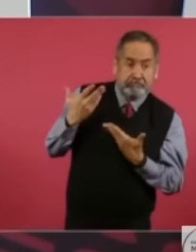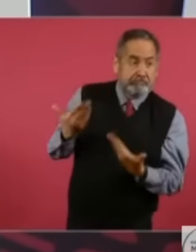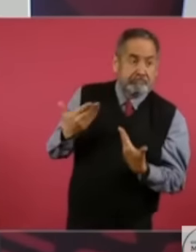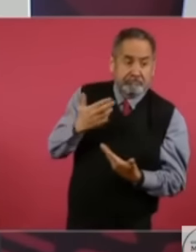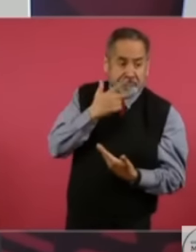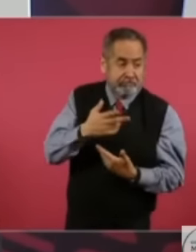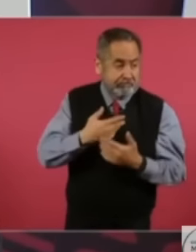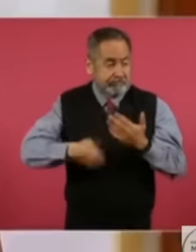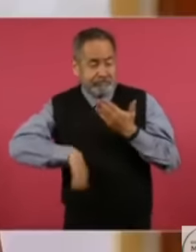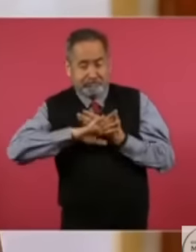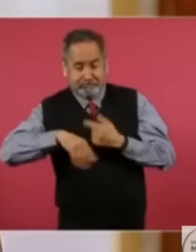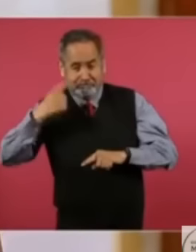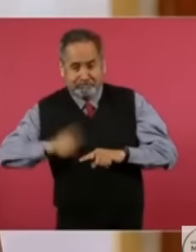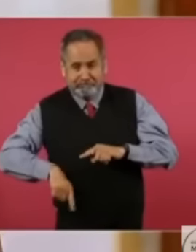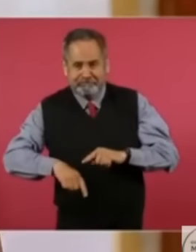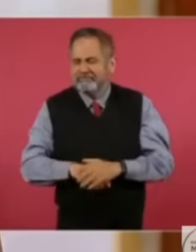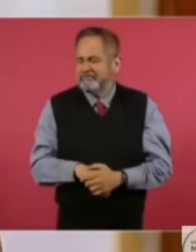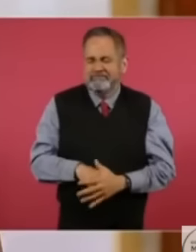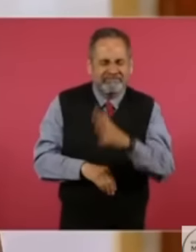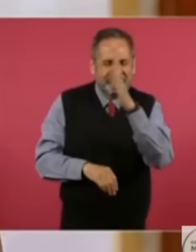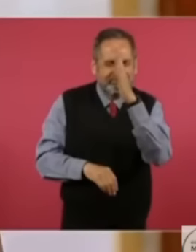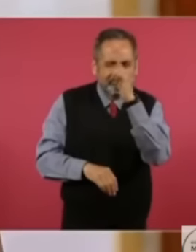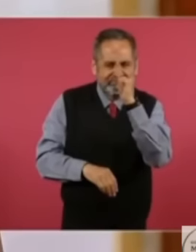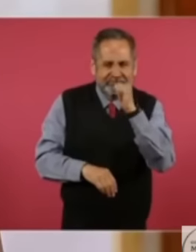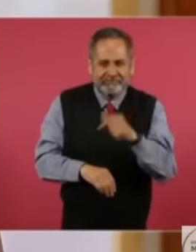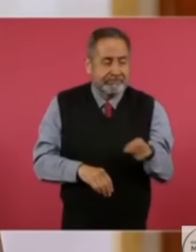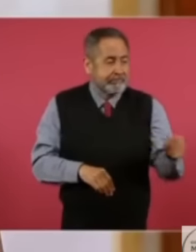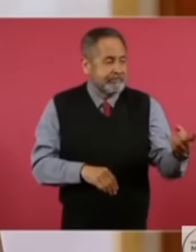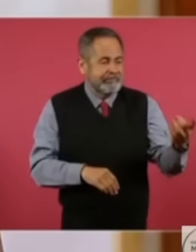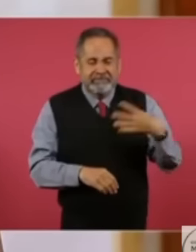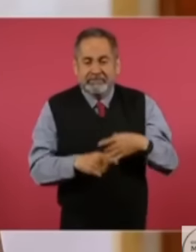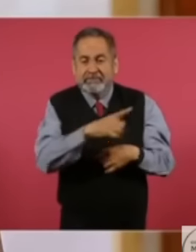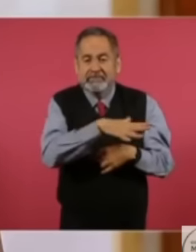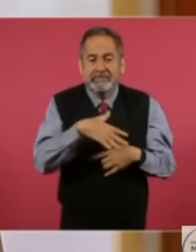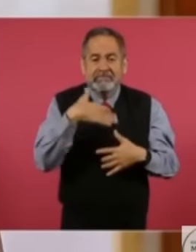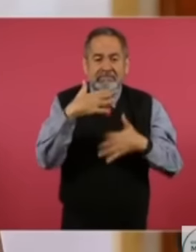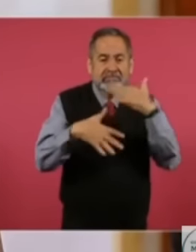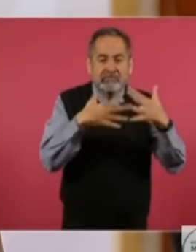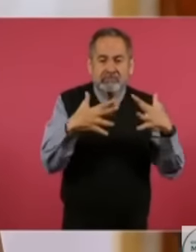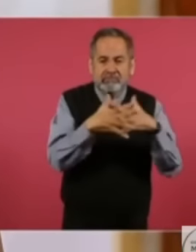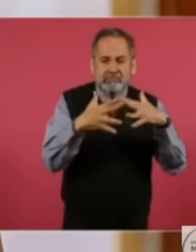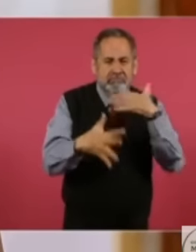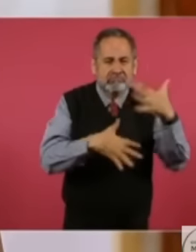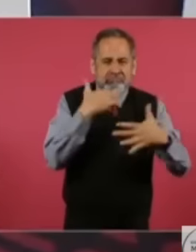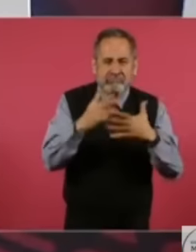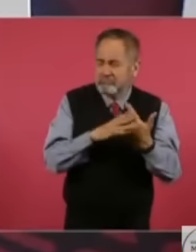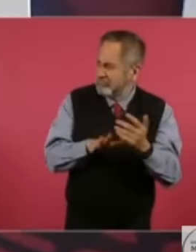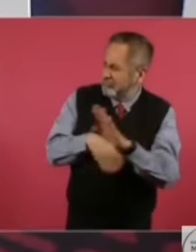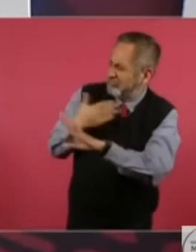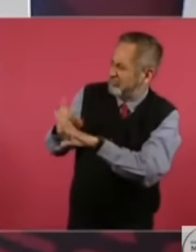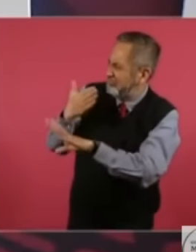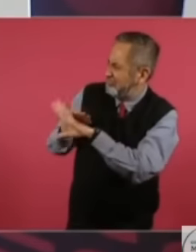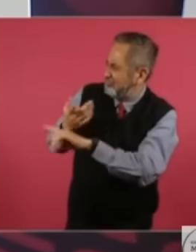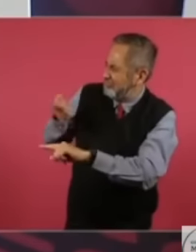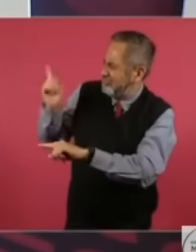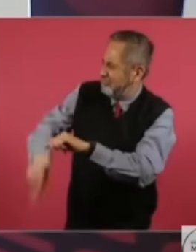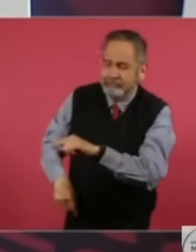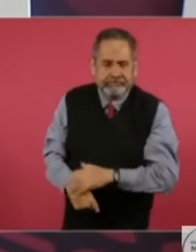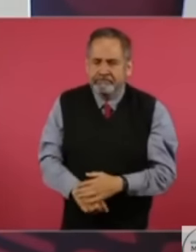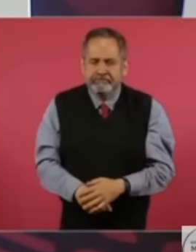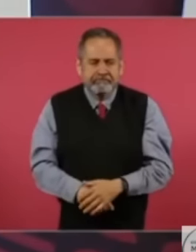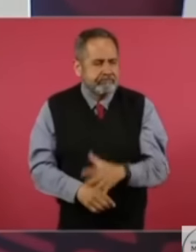su equipo. Con esto el presidente le dice a todos los corruptos que en Morena y en la 4T no